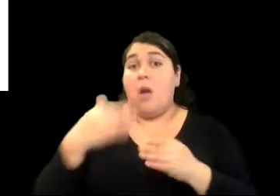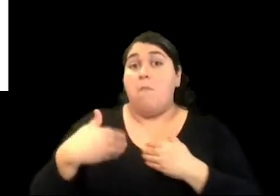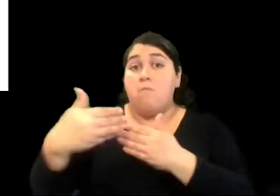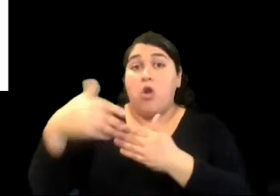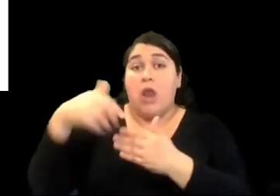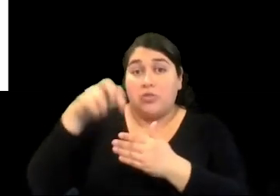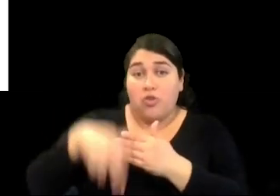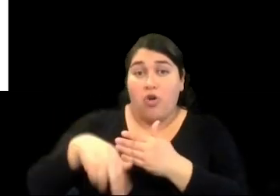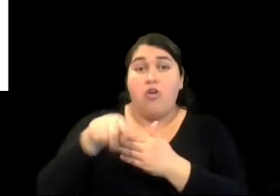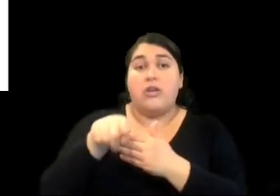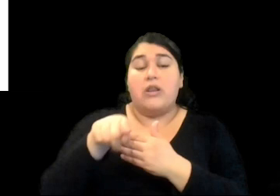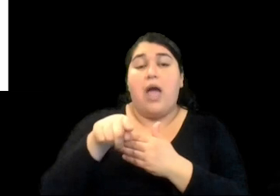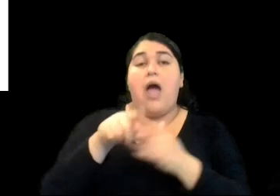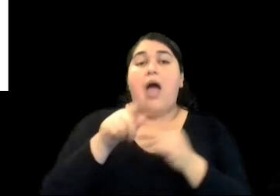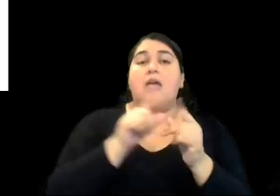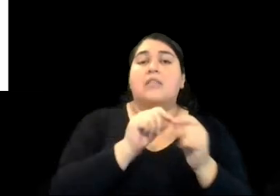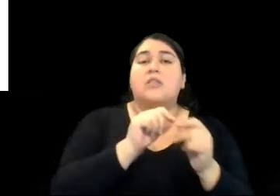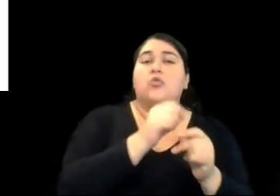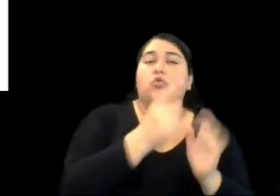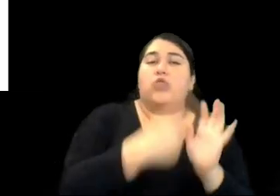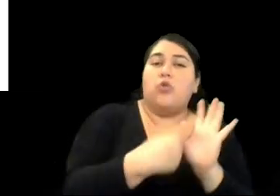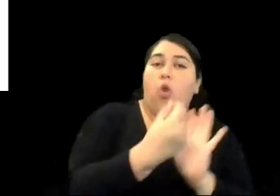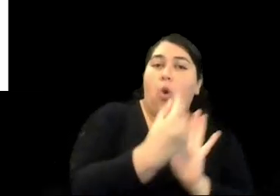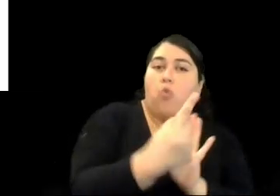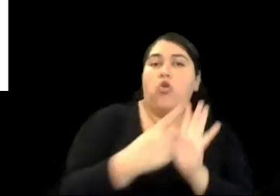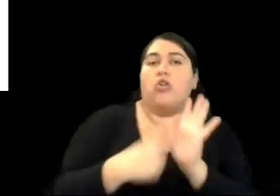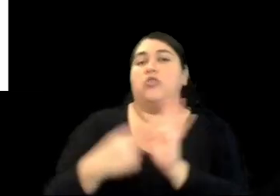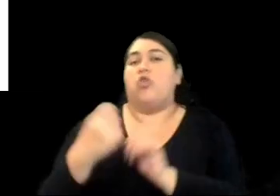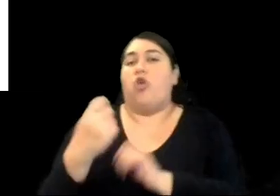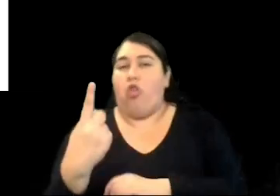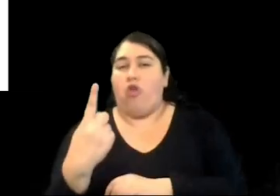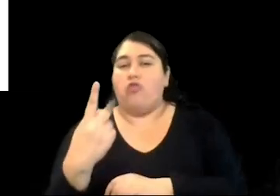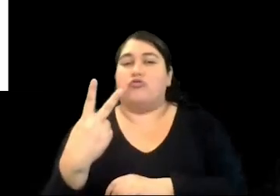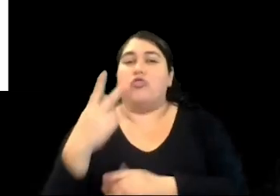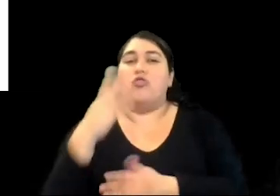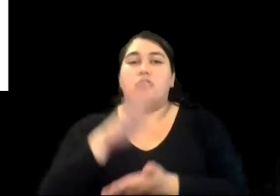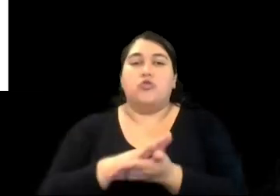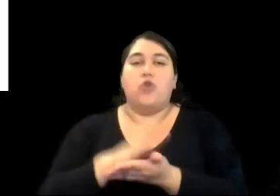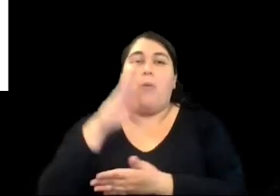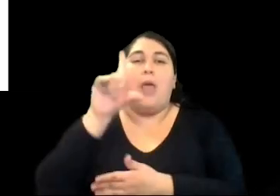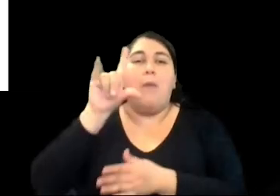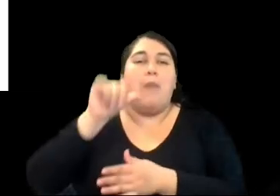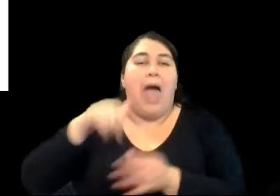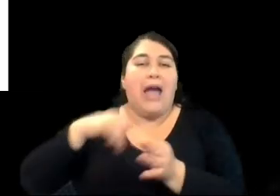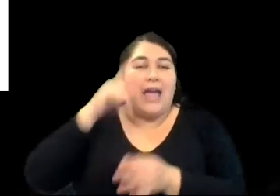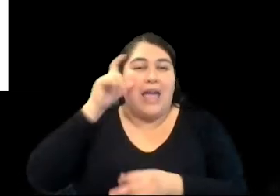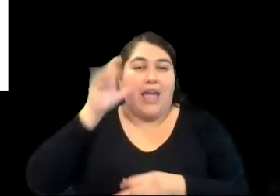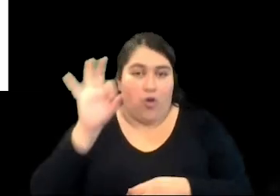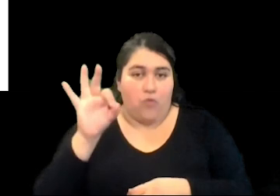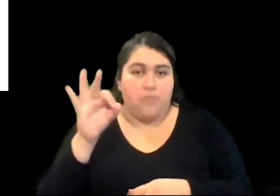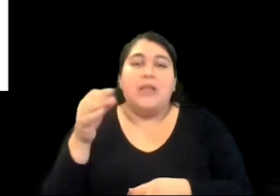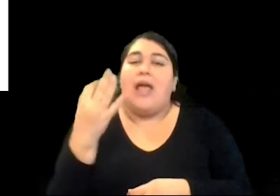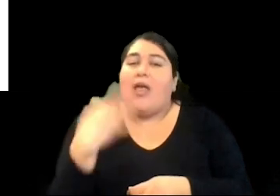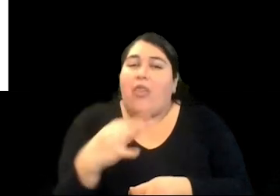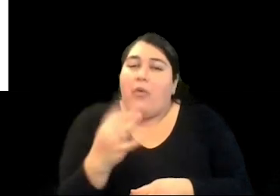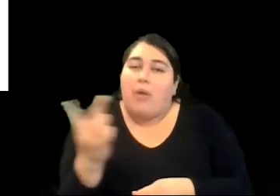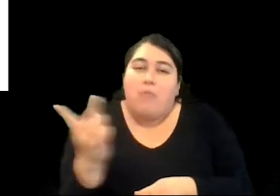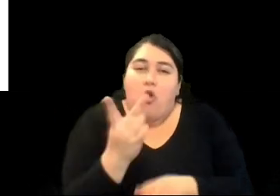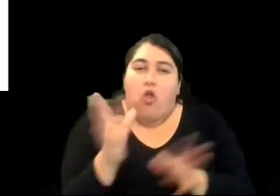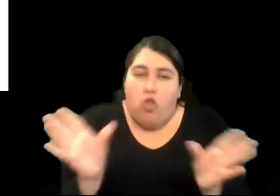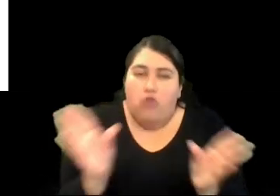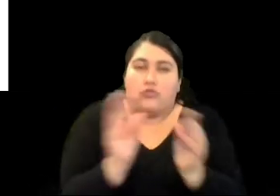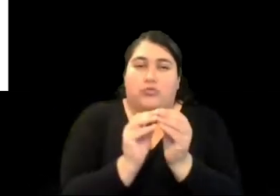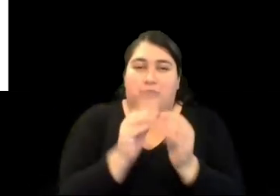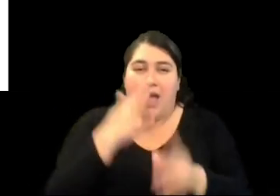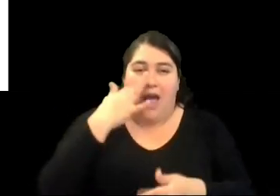con el título 2, que es el blanqueo. Para dar lugar a esa respuesta, tendríamos que ver ambos títulos en conjunto y